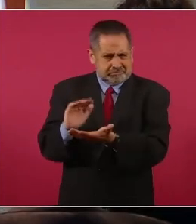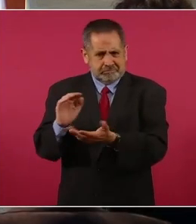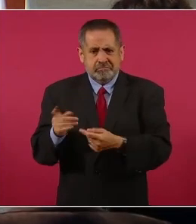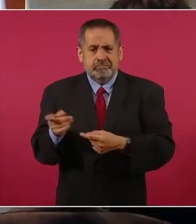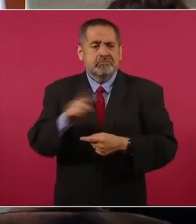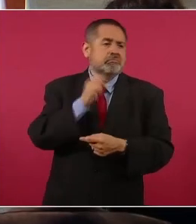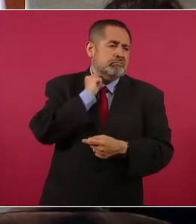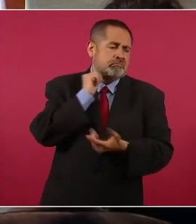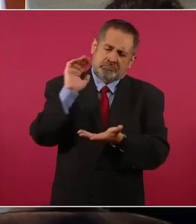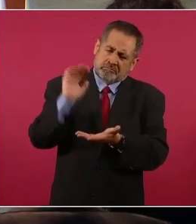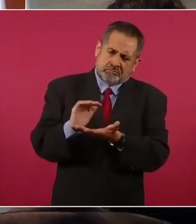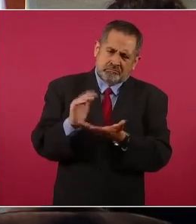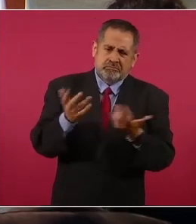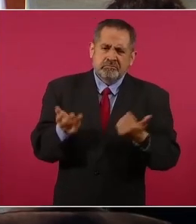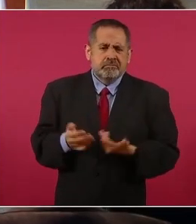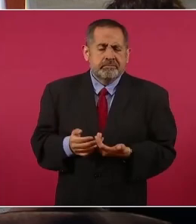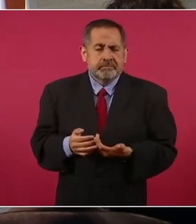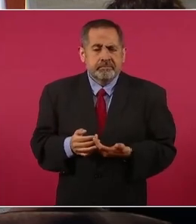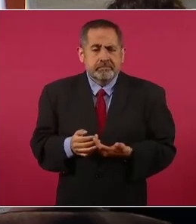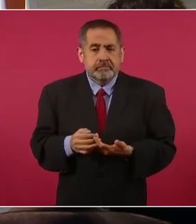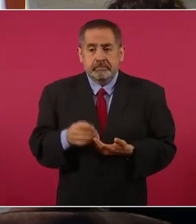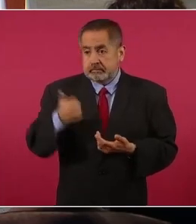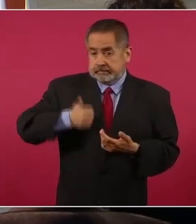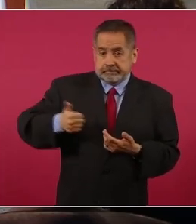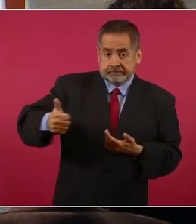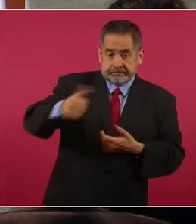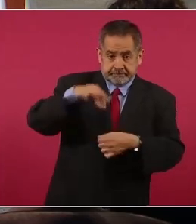que todos sean electos